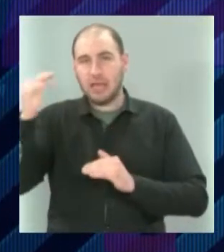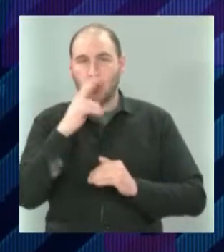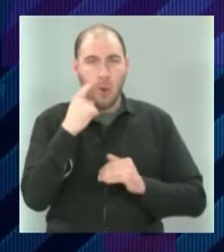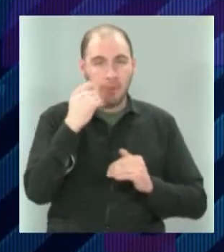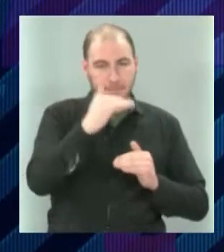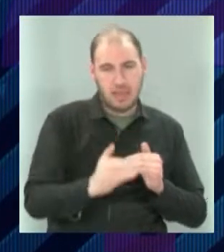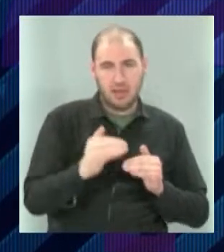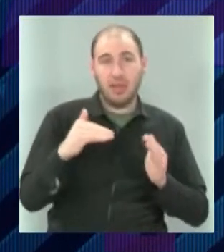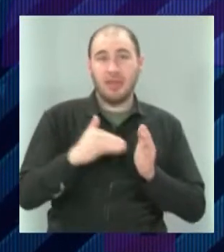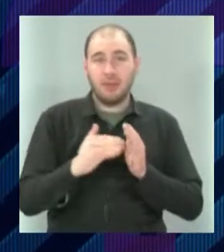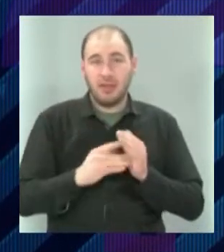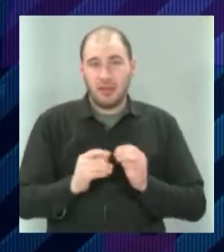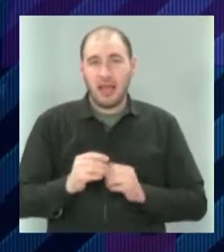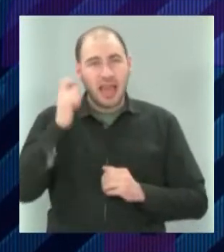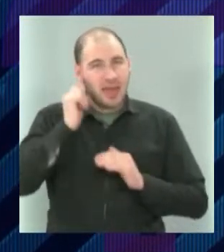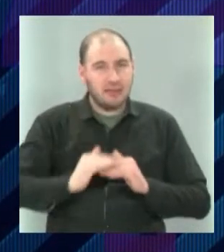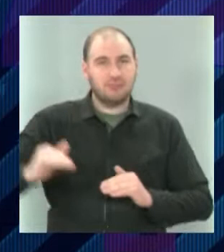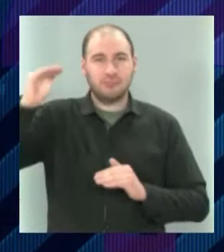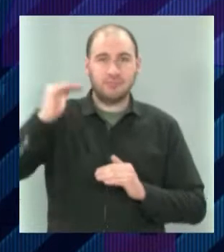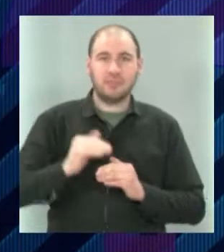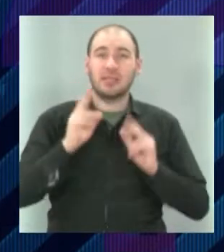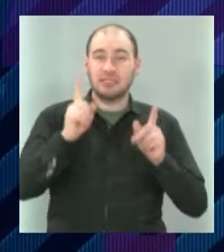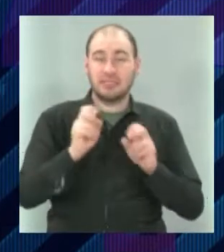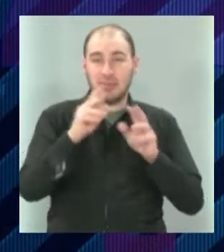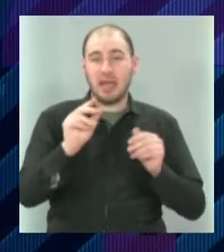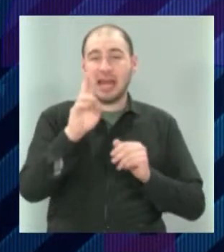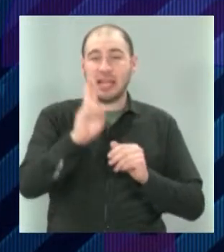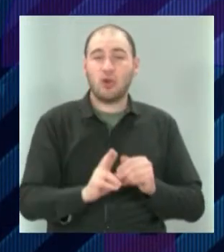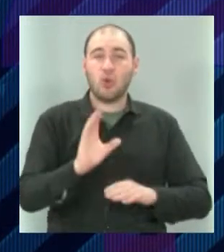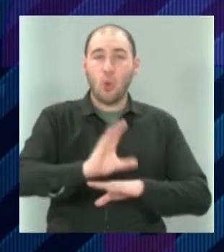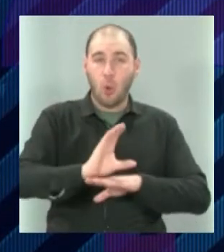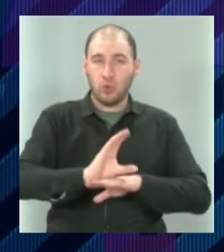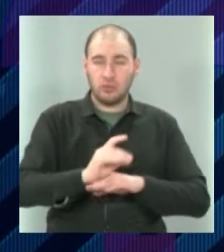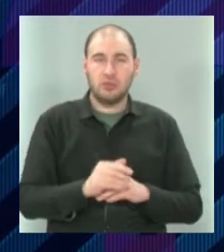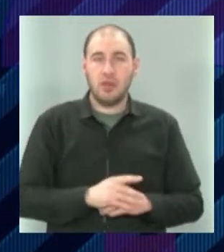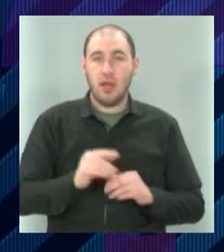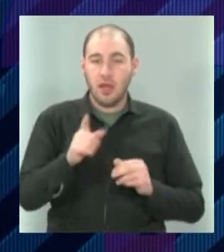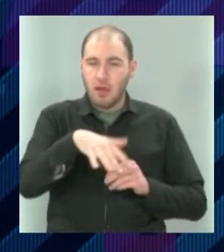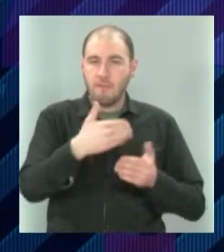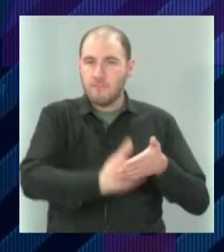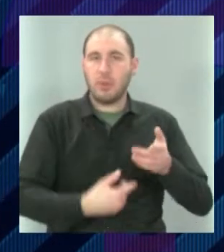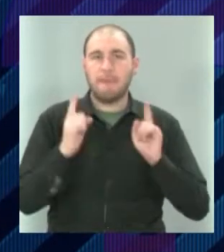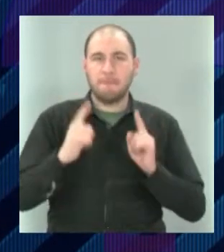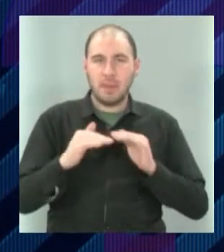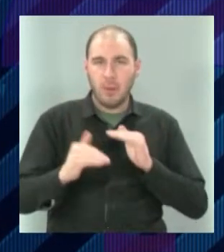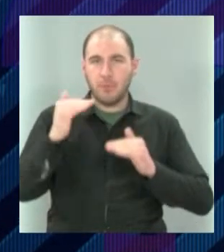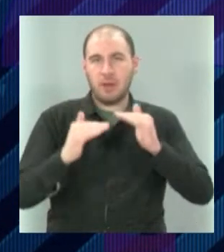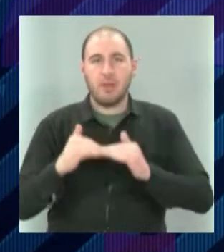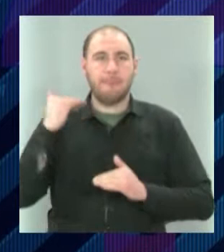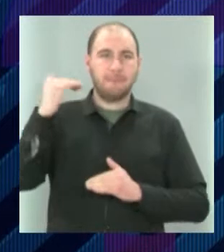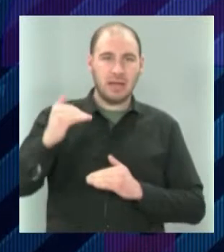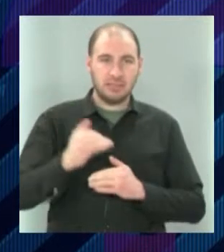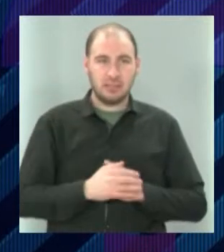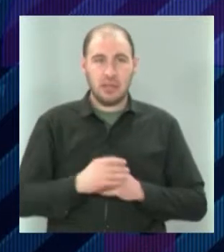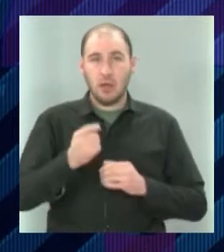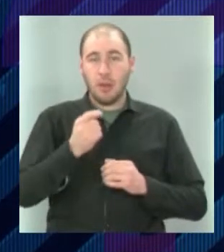a medida que se incrementa la edad. Y en lo que respecta a la región de Cuyo, este mismo informe reveló que supera la media nacional. En